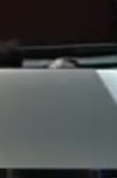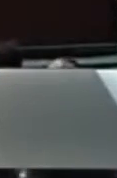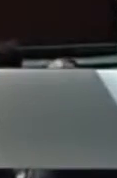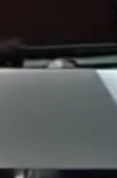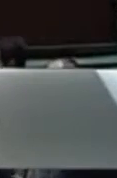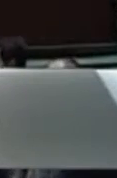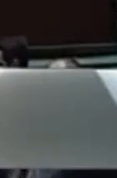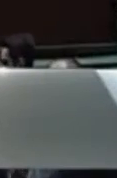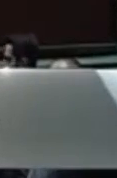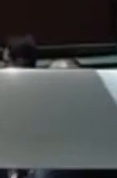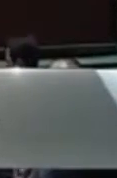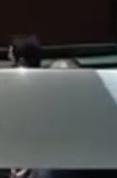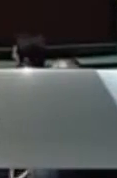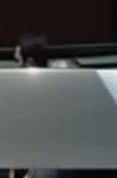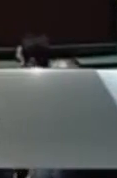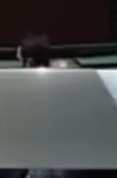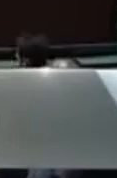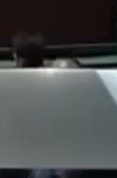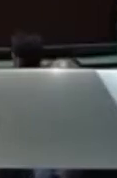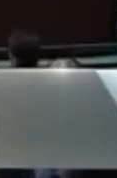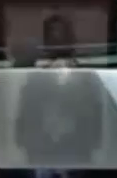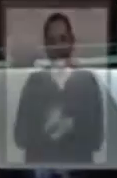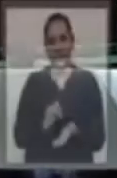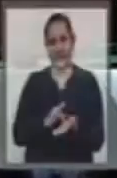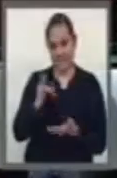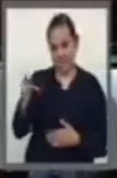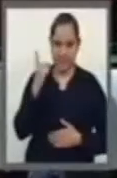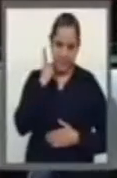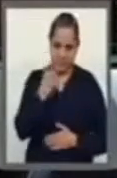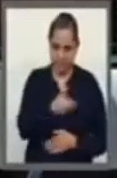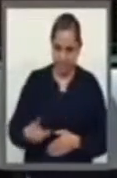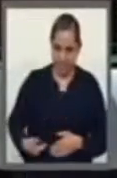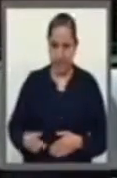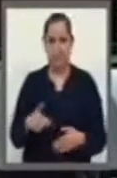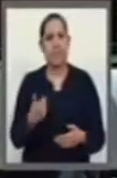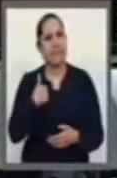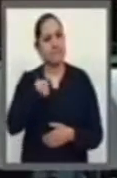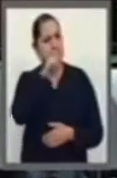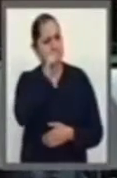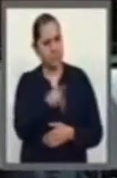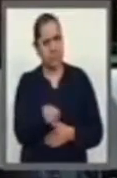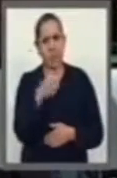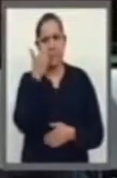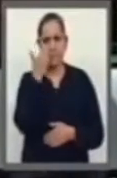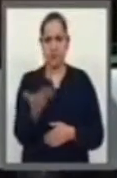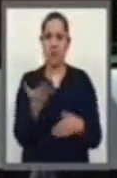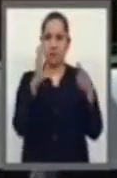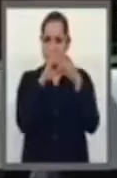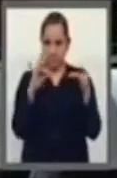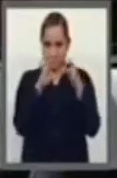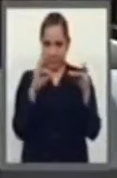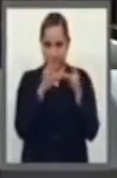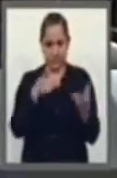Gracias, diputada presidenta, para expresar también nuestros